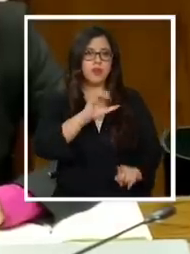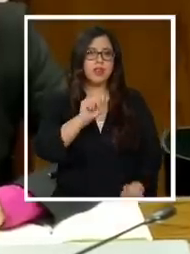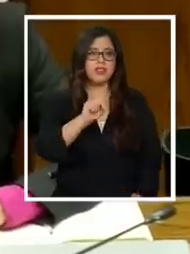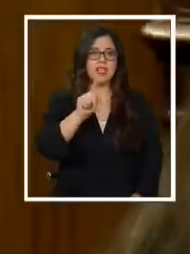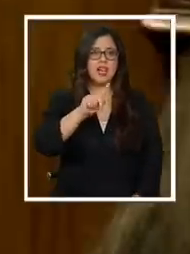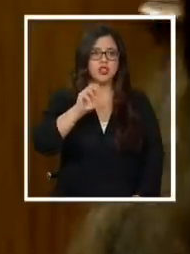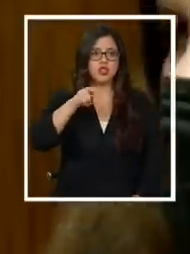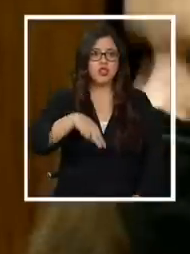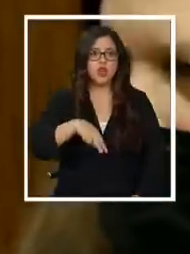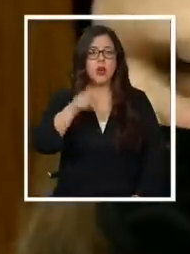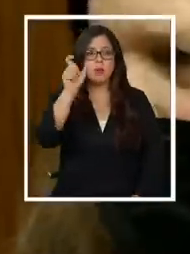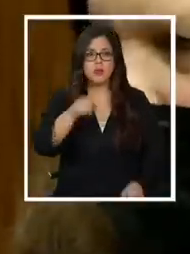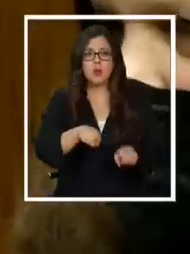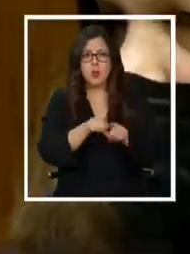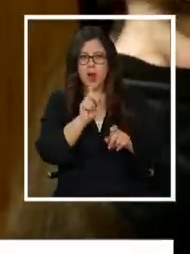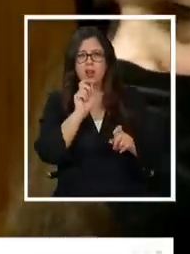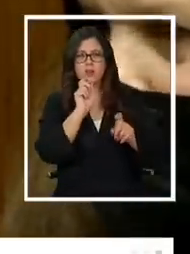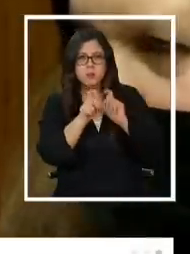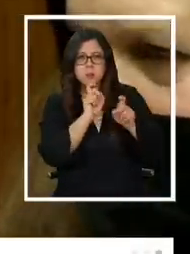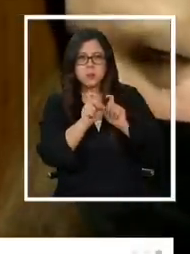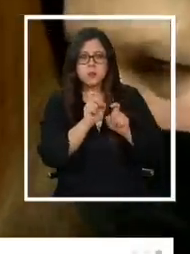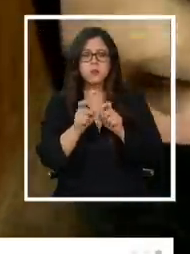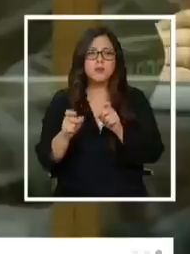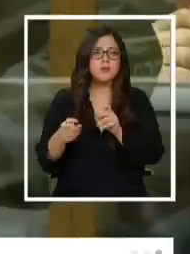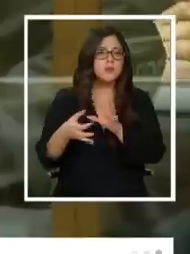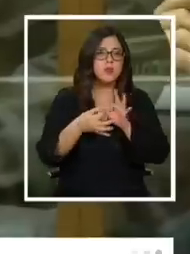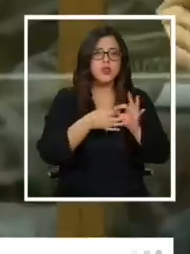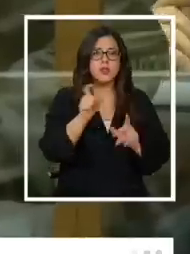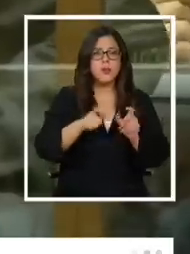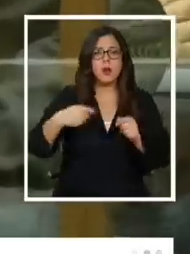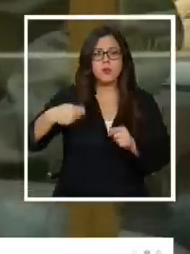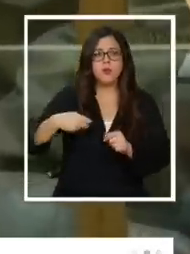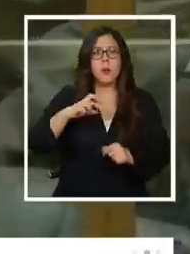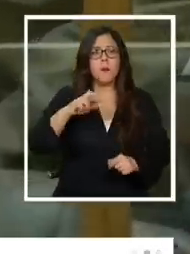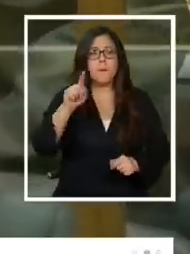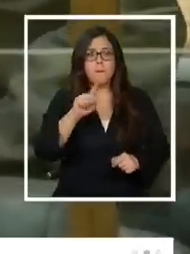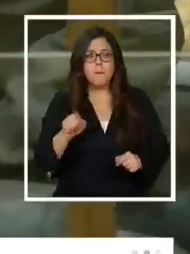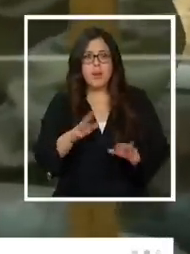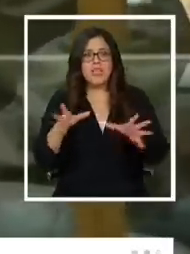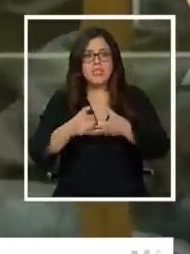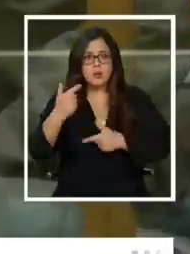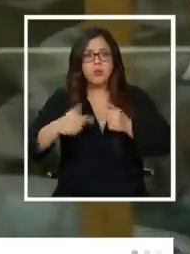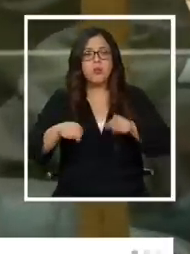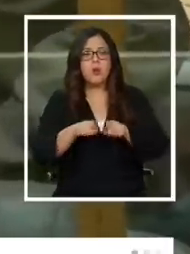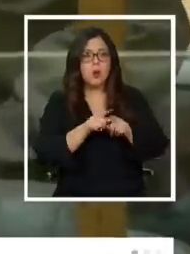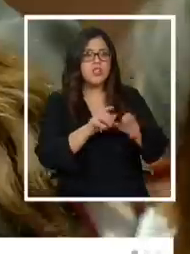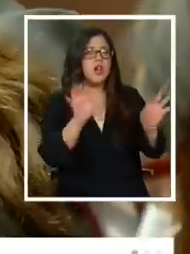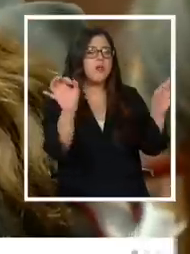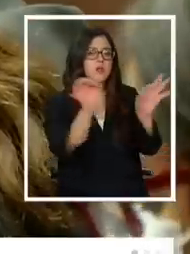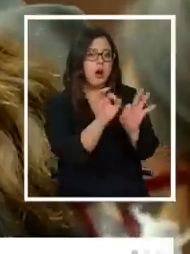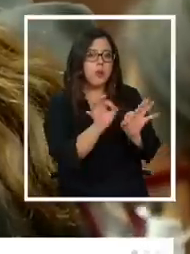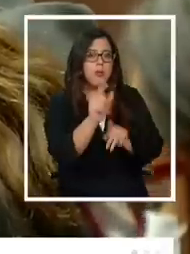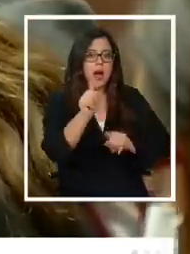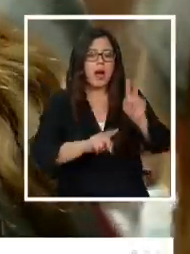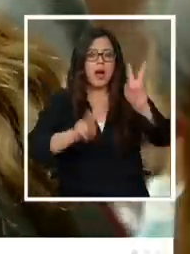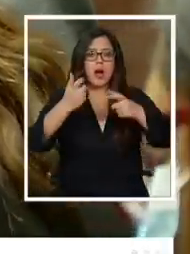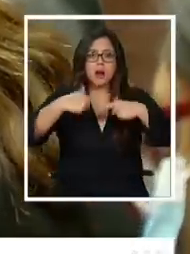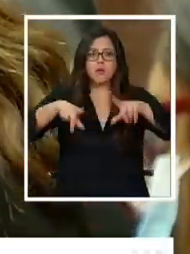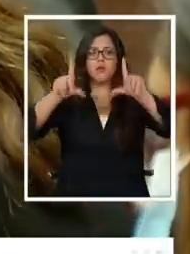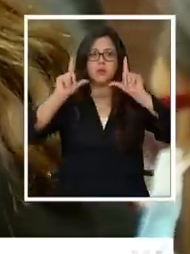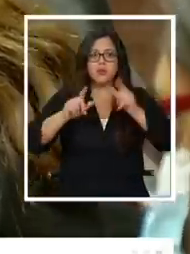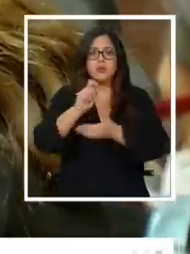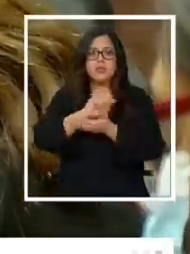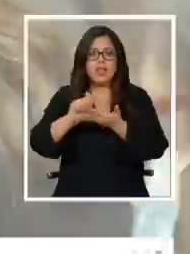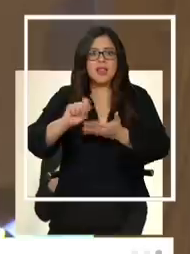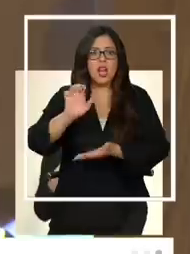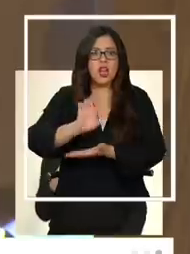quien fue el centro de los cuestionamientos, principalmente de los senadores socialistas, que le enrostraron diversos episodios que ha protagonizado el